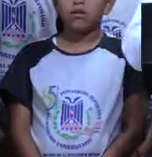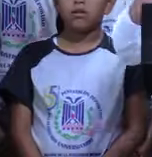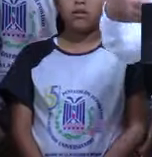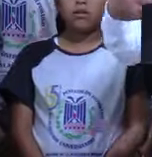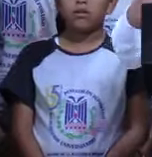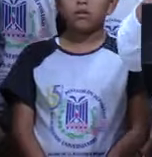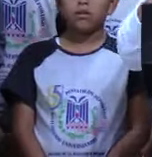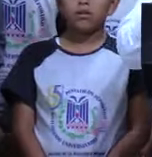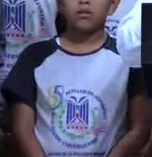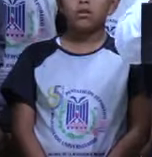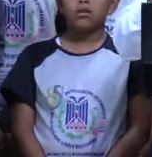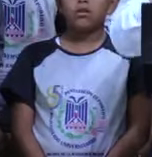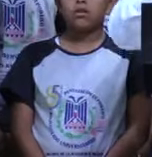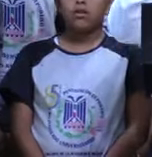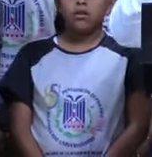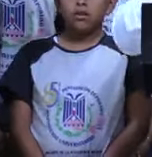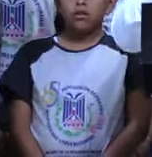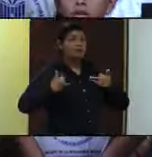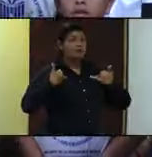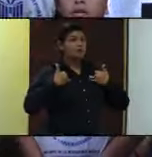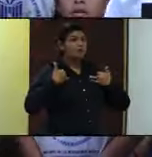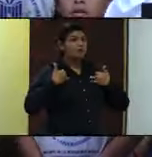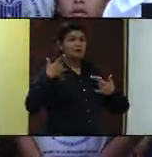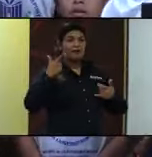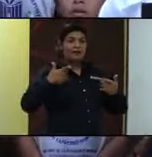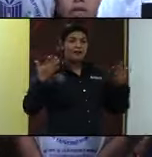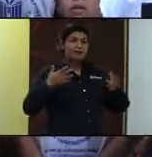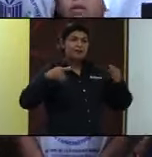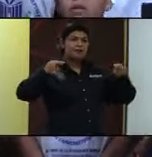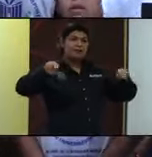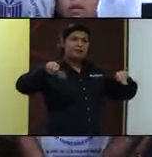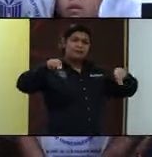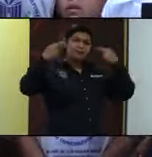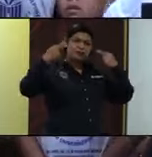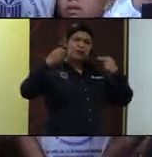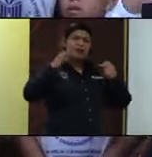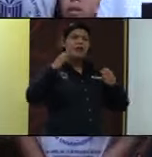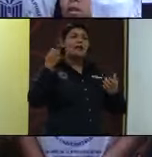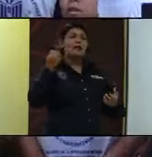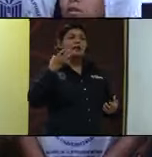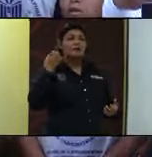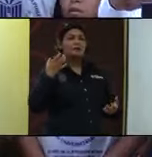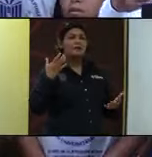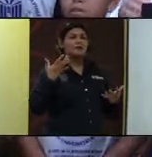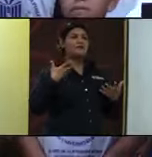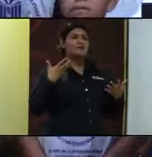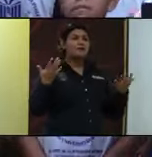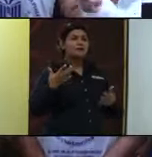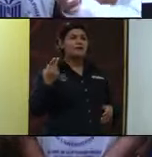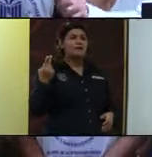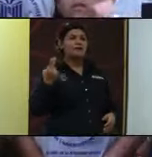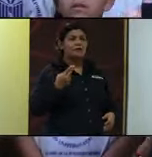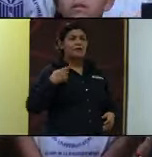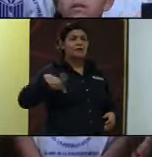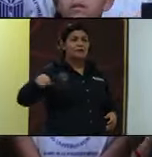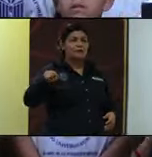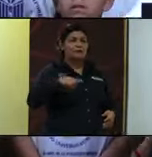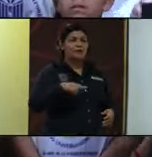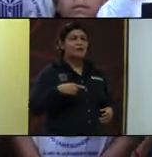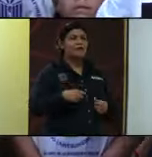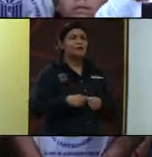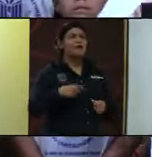importante, que estos jóvenes están listos a ser llamados a cualquier evento que tengamos, donde necesitemos nosotros la participación de